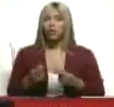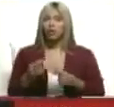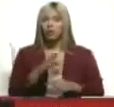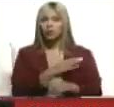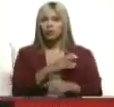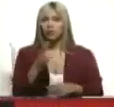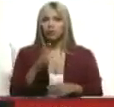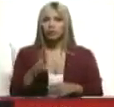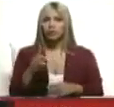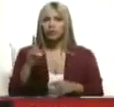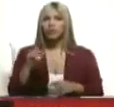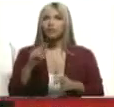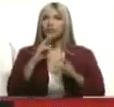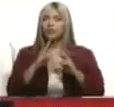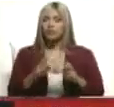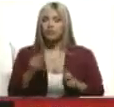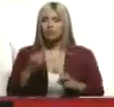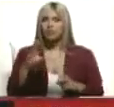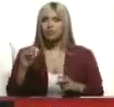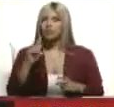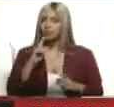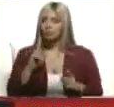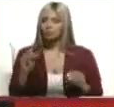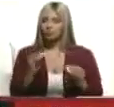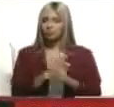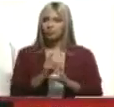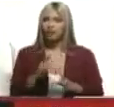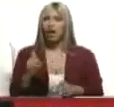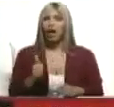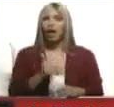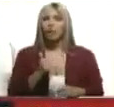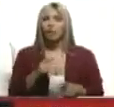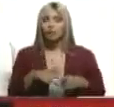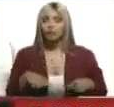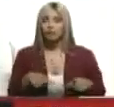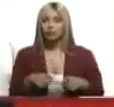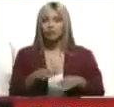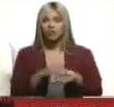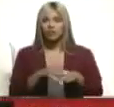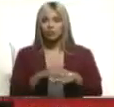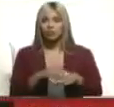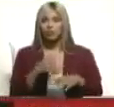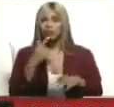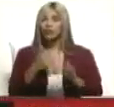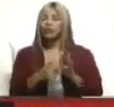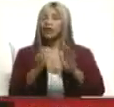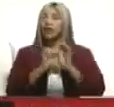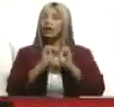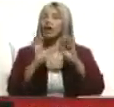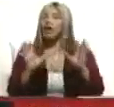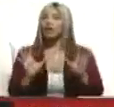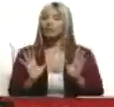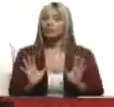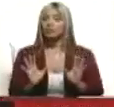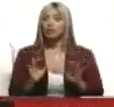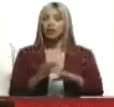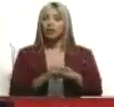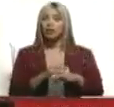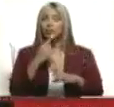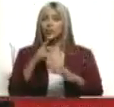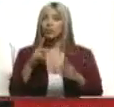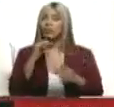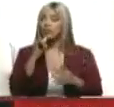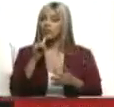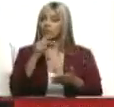opositor venezolano que también ha investigado el caso de Citgo, al contrario. Y aprovecho el espacio de ustedes, discúlpenme, para hacer esta aclaratoria y pedirle al Universal